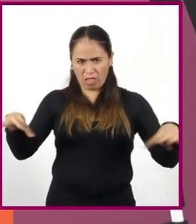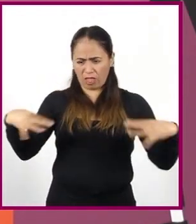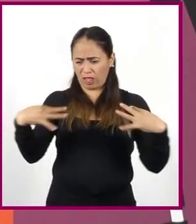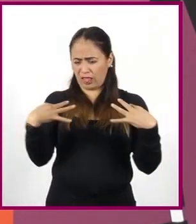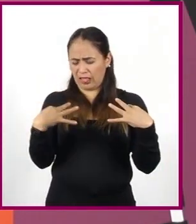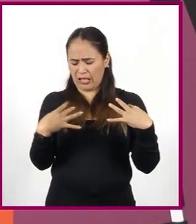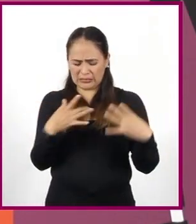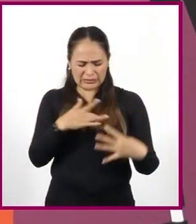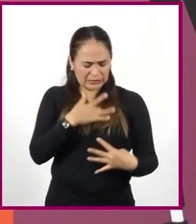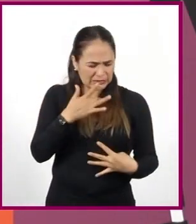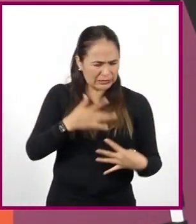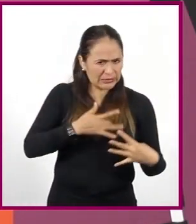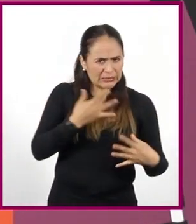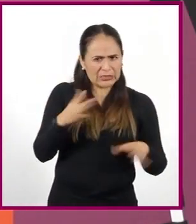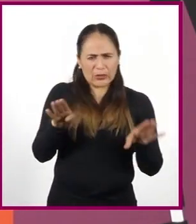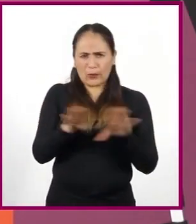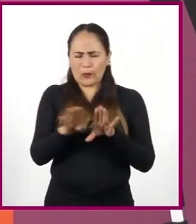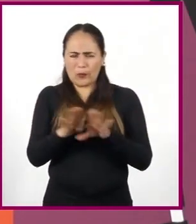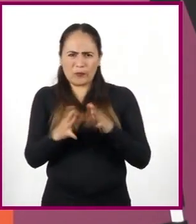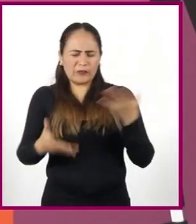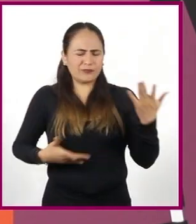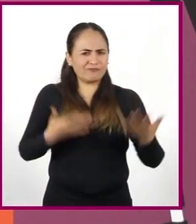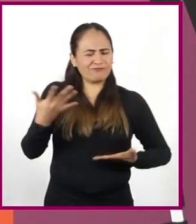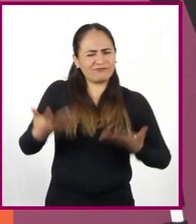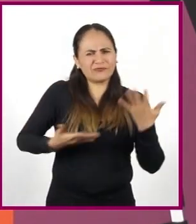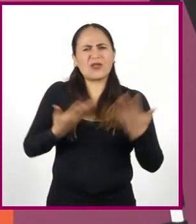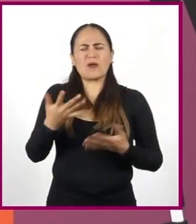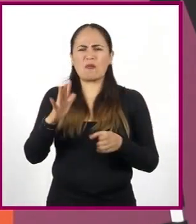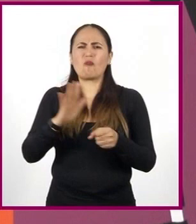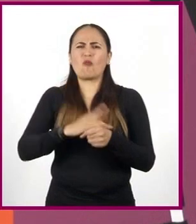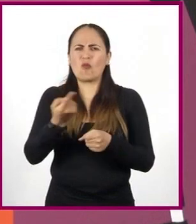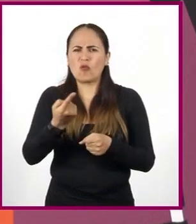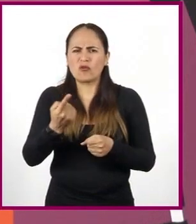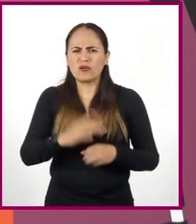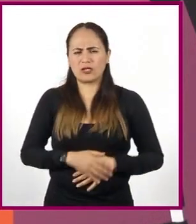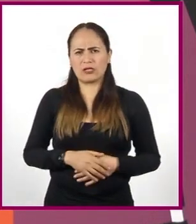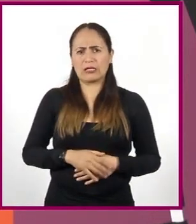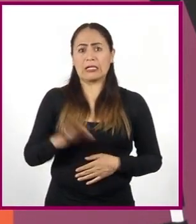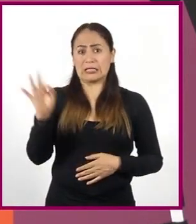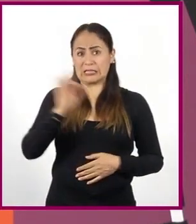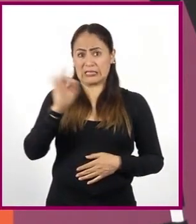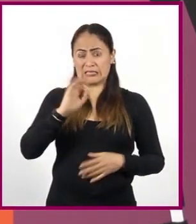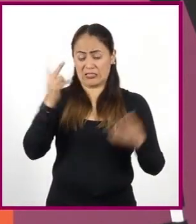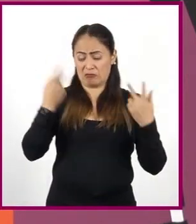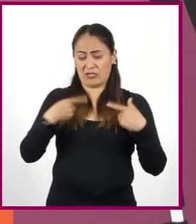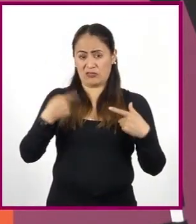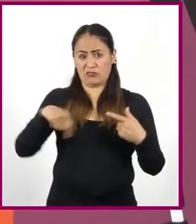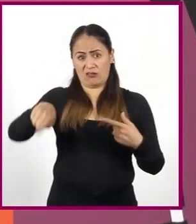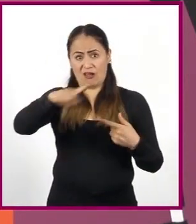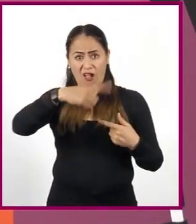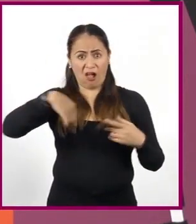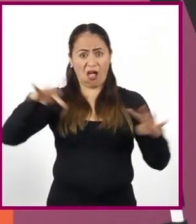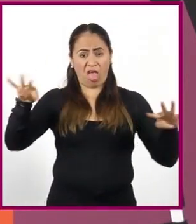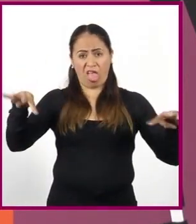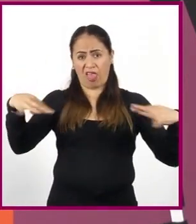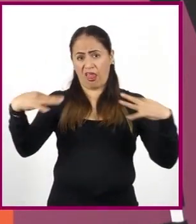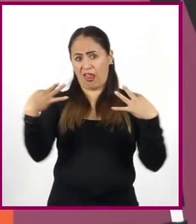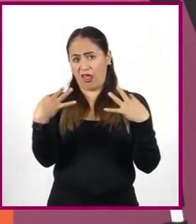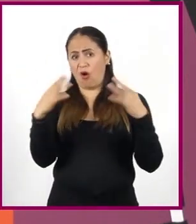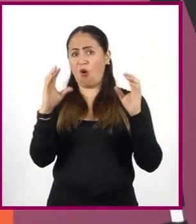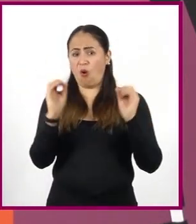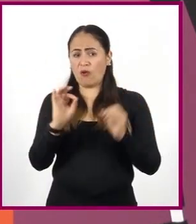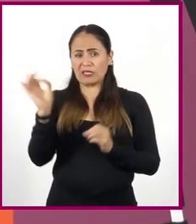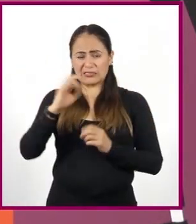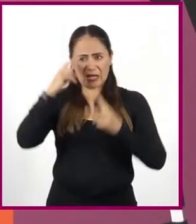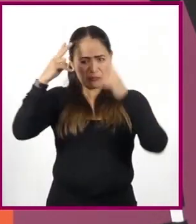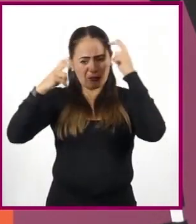¿Por qué consideran que se sintieron así? Puede ser que hayan sentido las miradas de las personas o imaginado que hablaban de